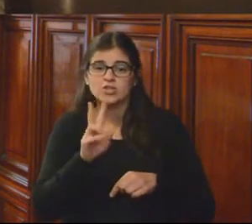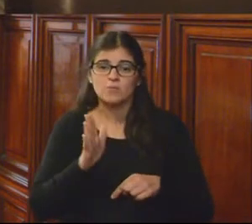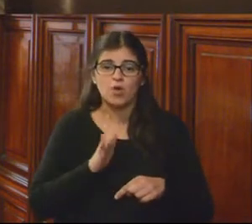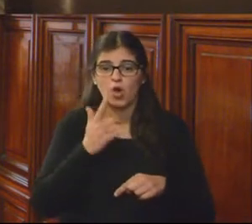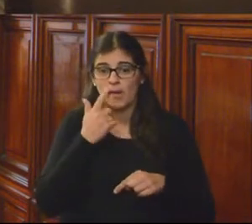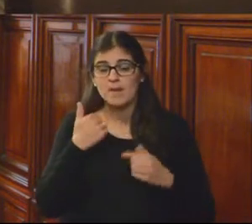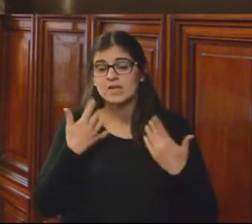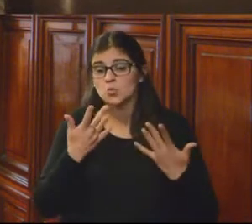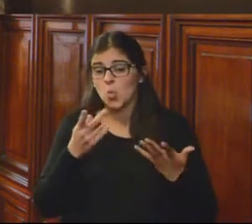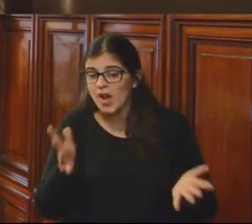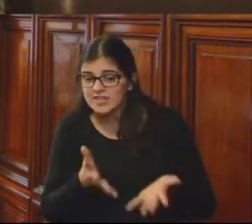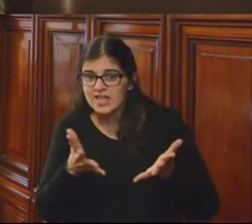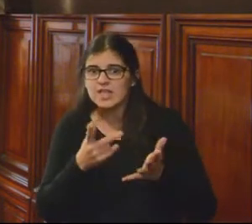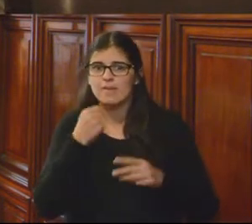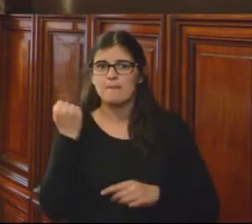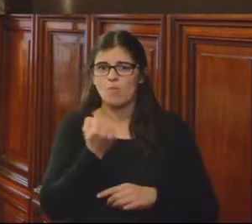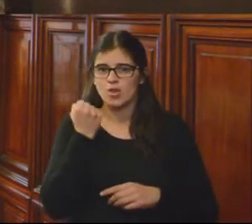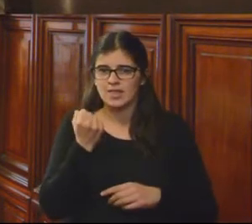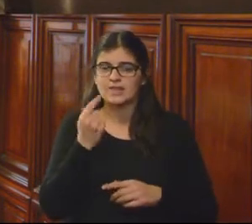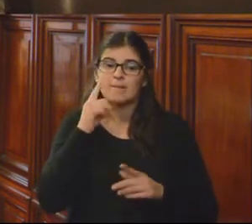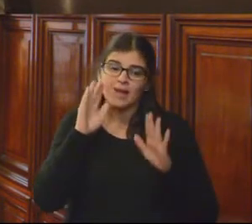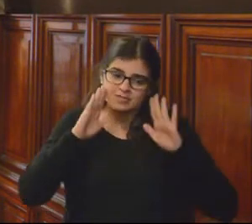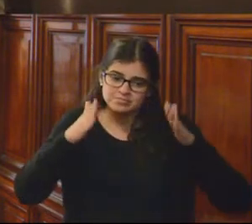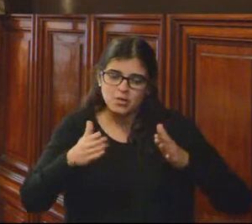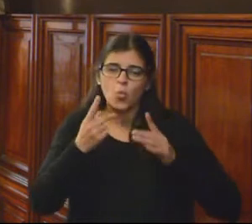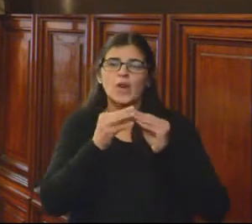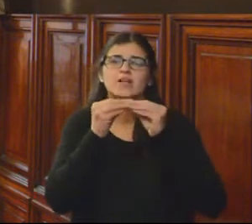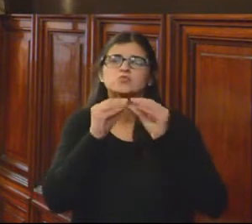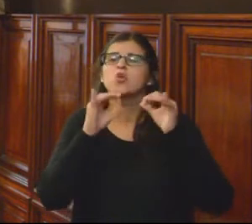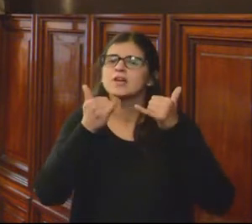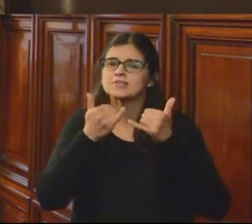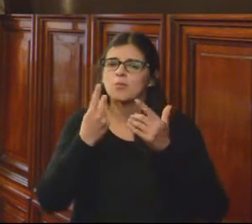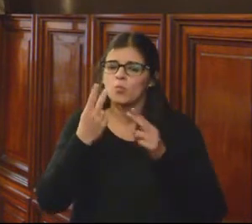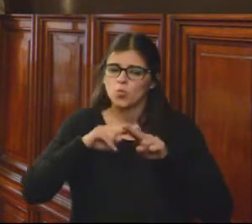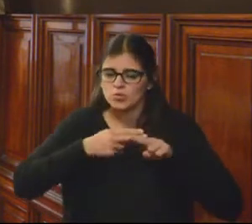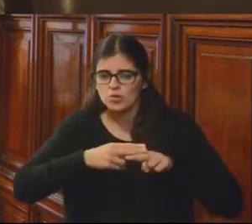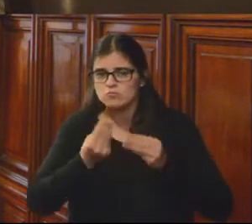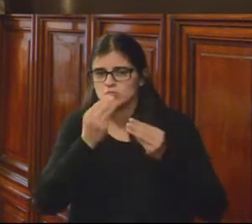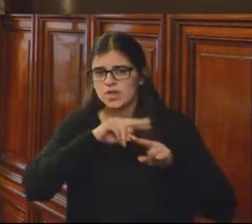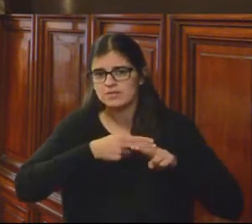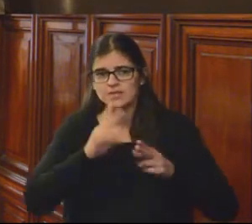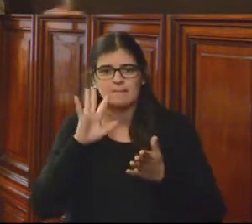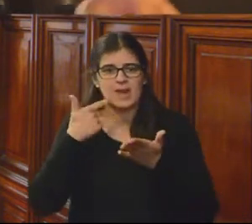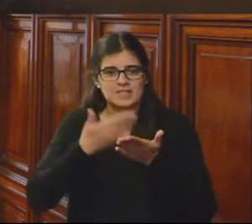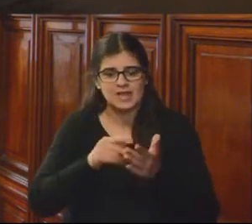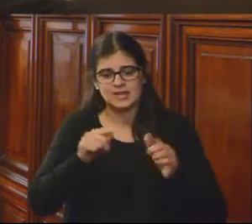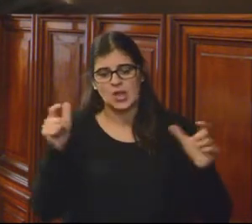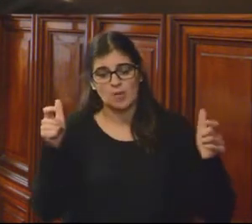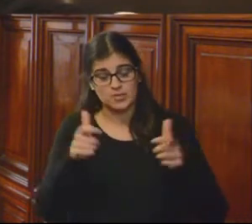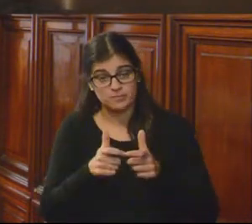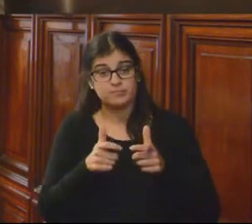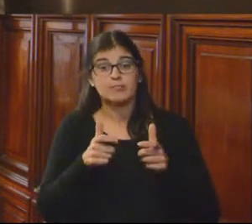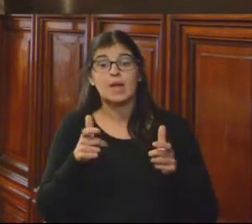Es una iniciativa importante para atender un asunto que ha sido reiteradamente planteado en esta comisión.